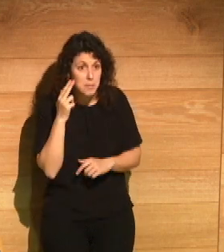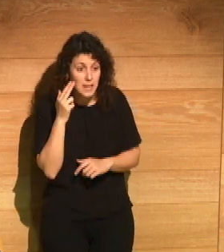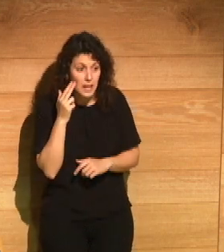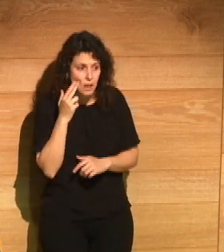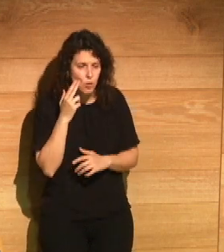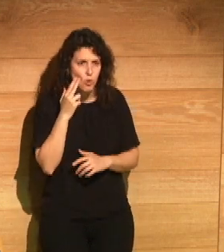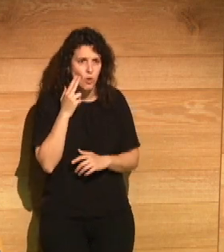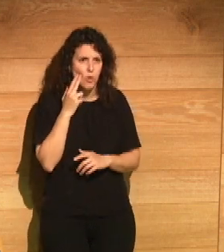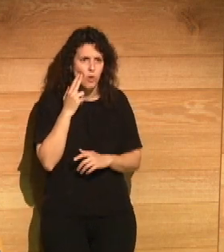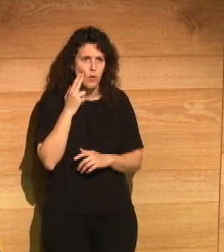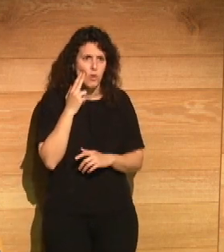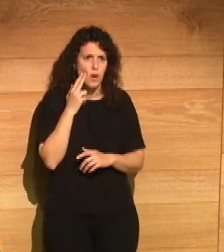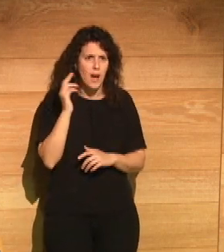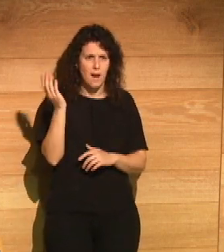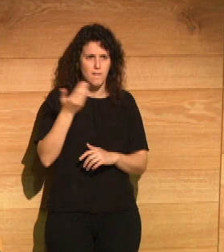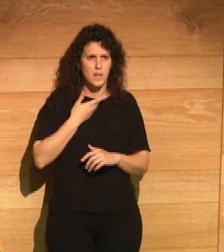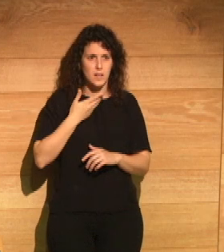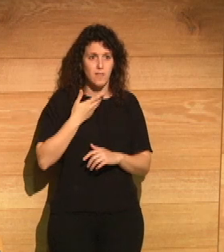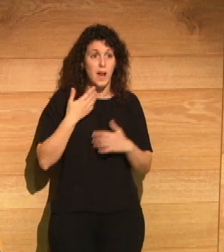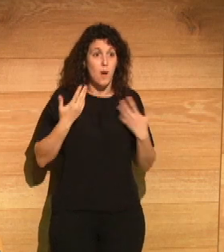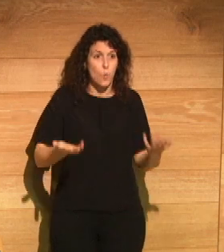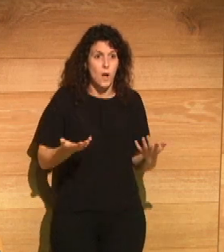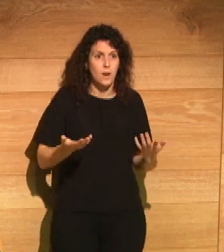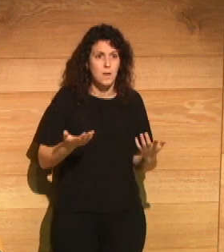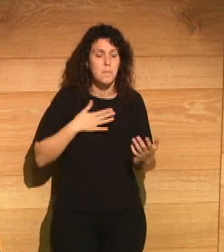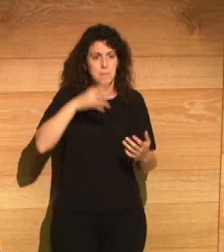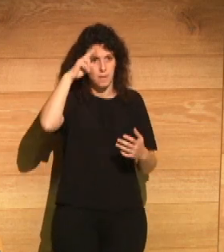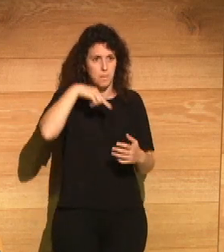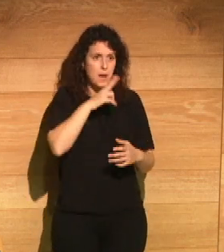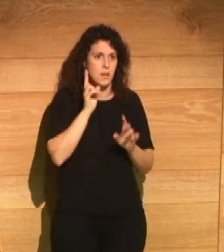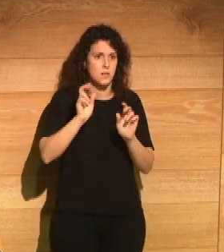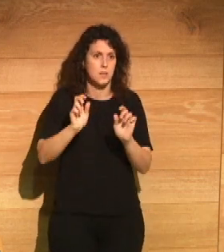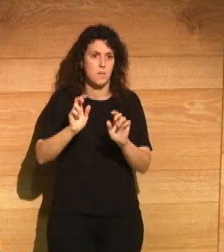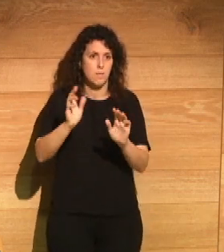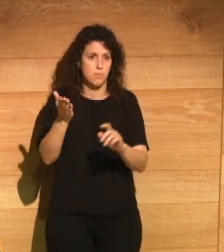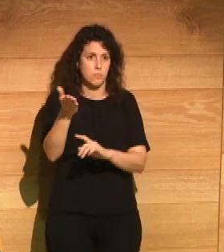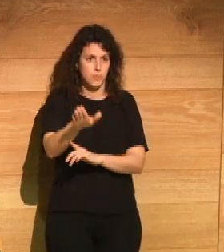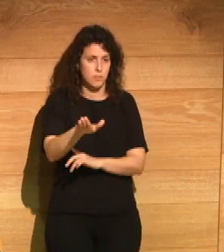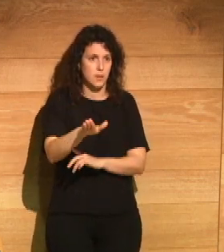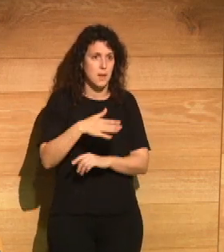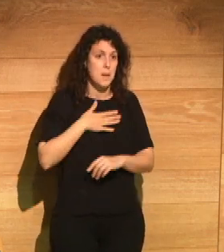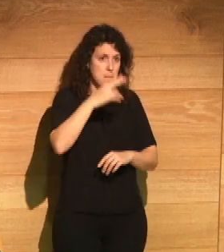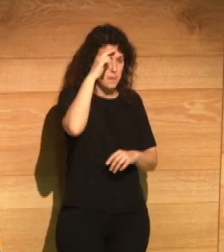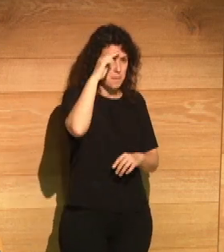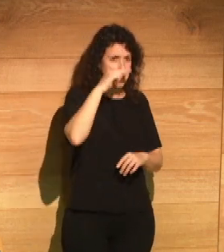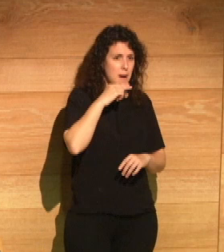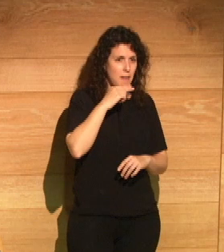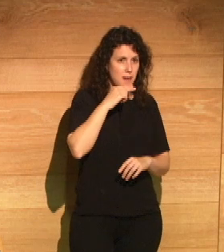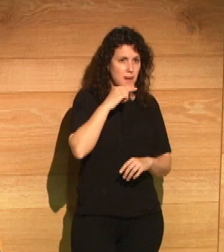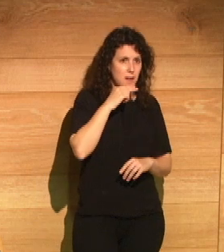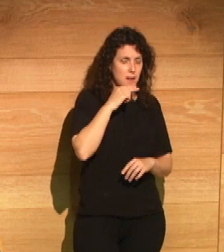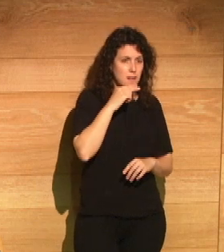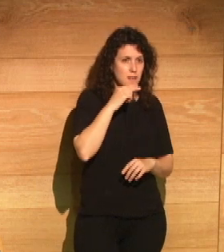ocupaba mucho, que era el terror a quedar huérfana, ¿no? Mi padrastro era un niño huérfano, y